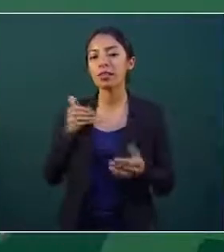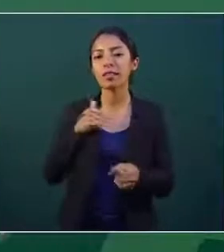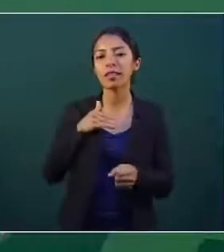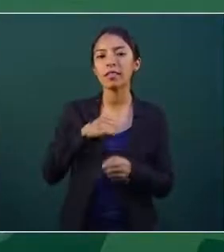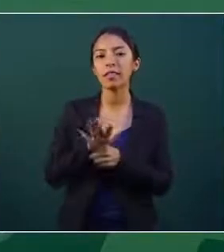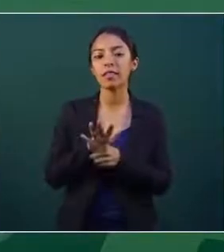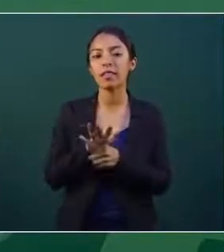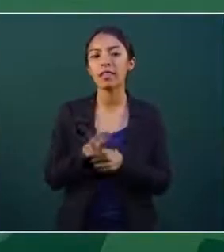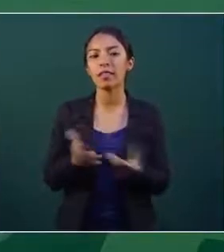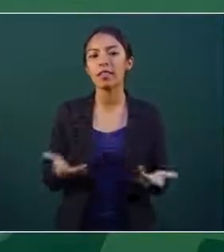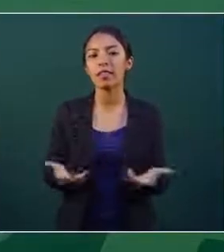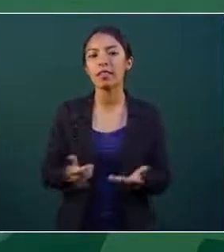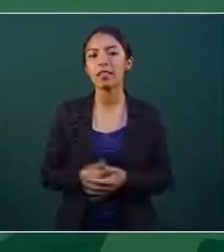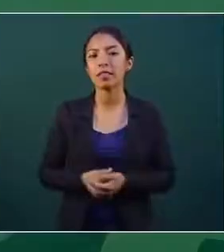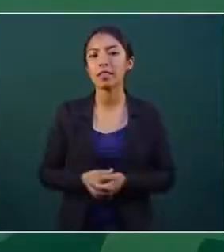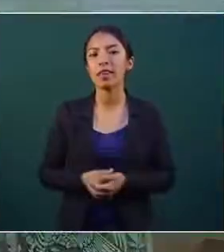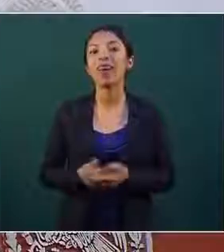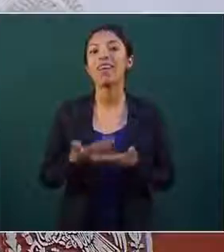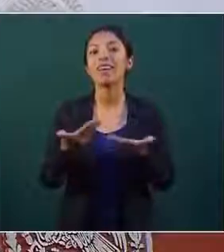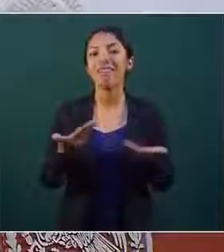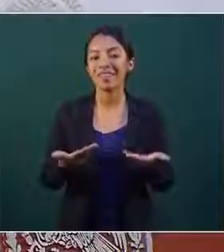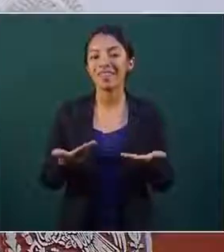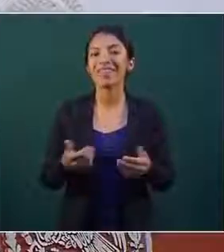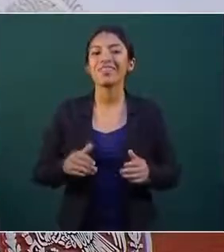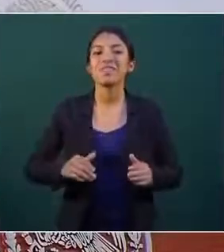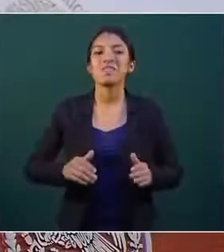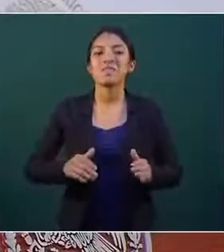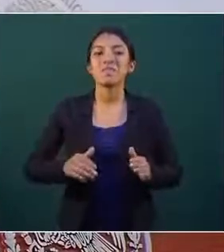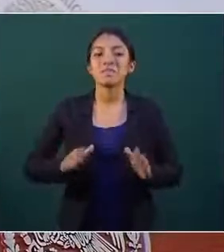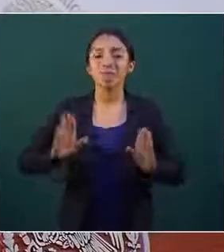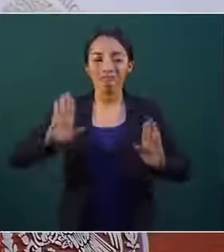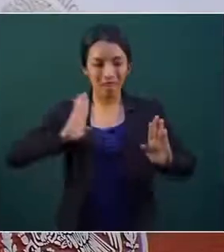se permitiera que el Ejército y la Marina